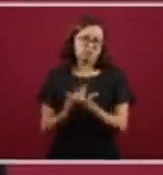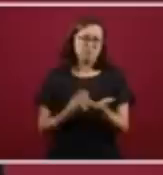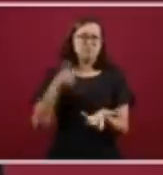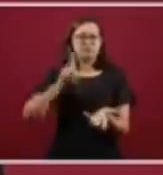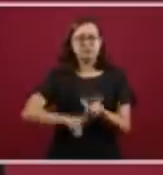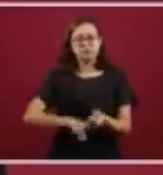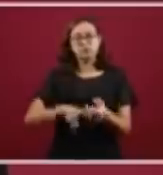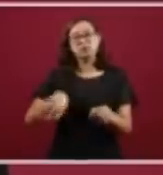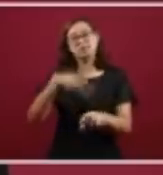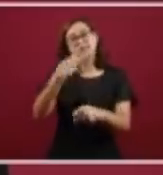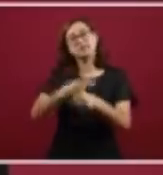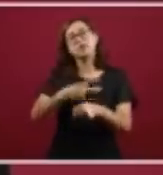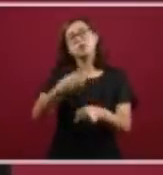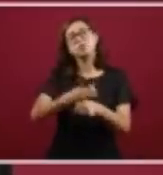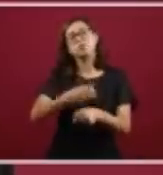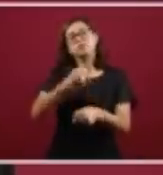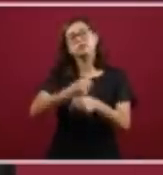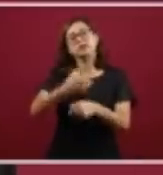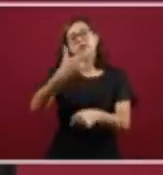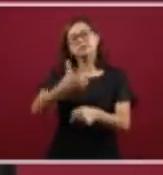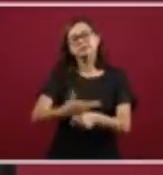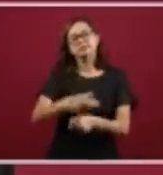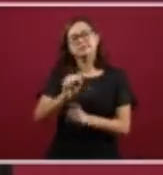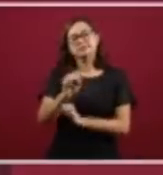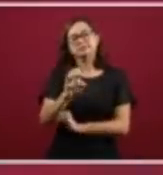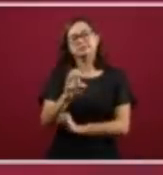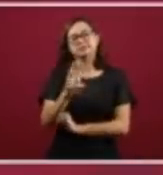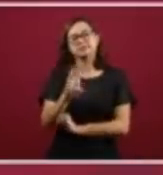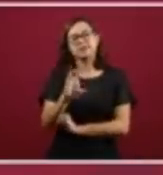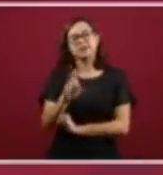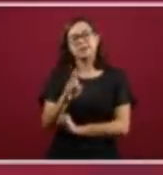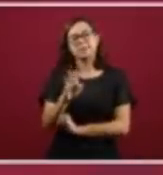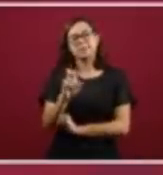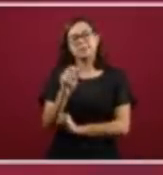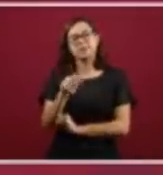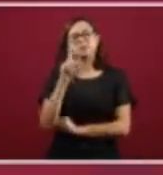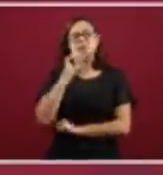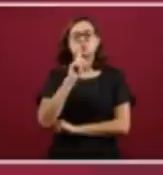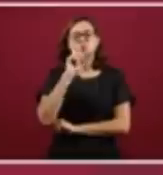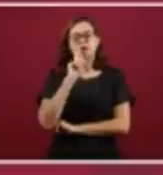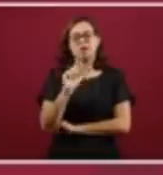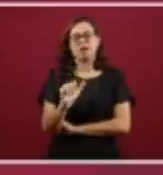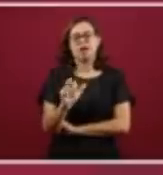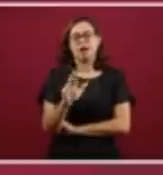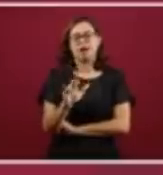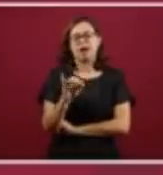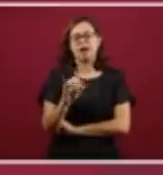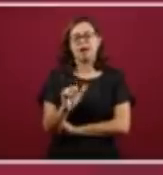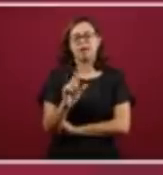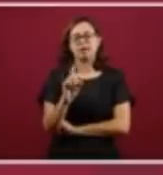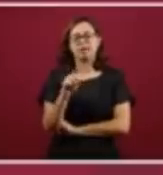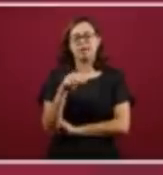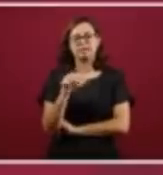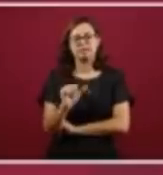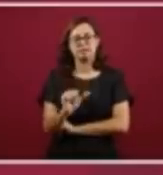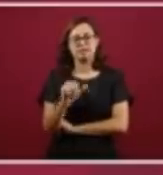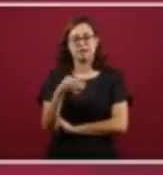la subsecretaria de Bienestar, Ariadna Montiel.